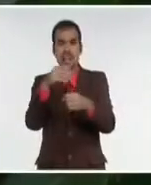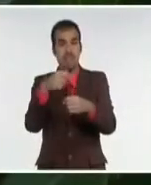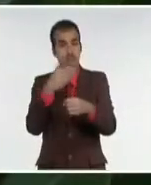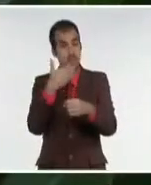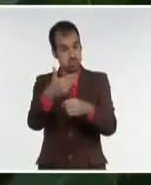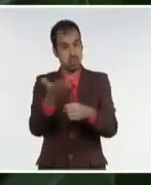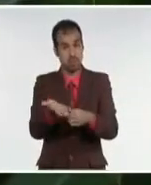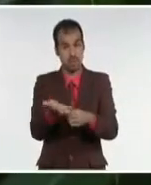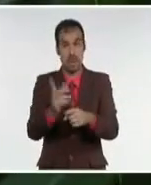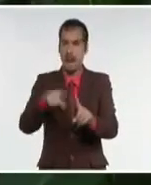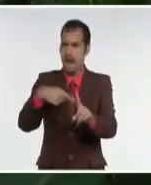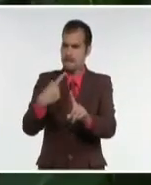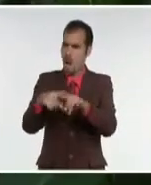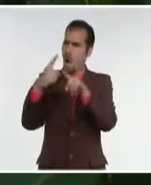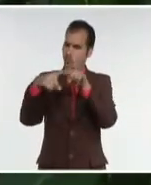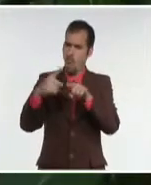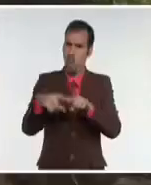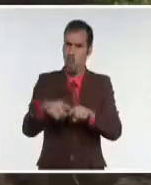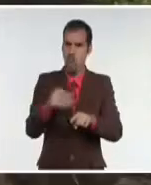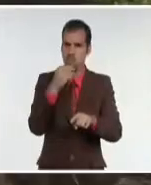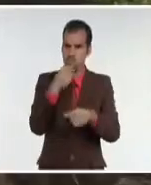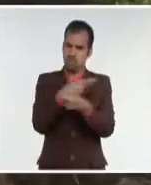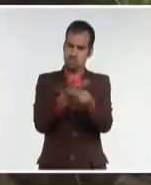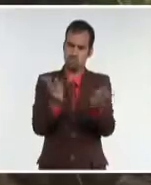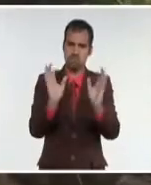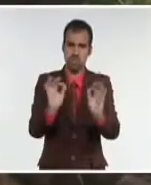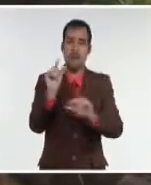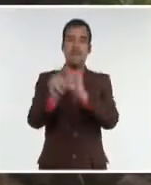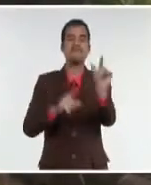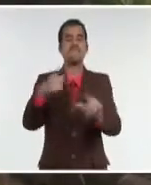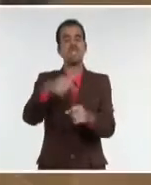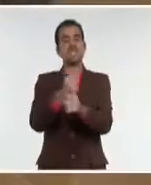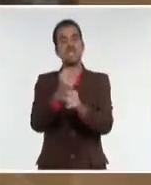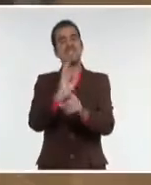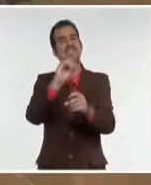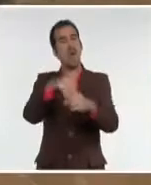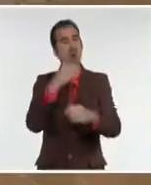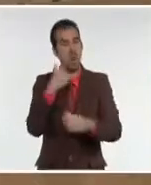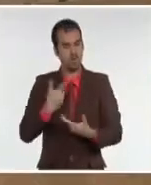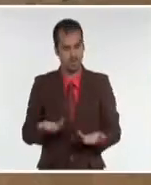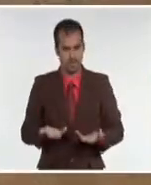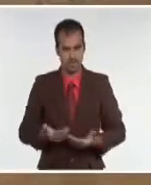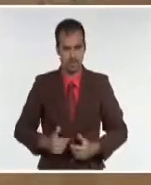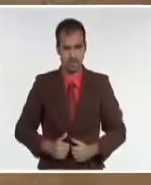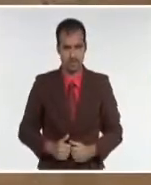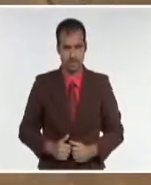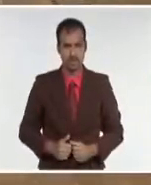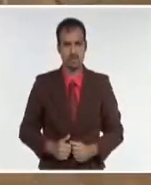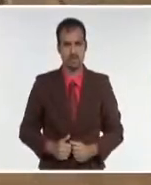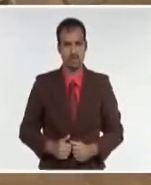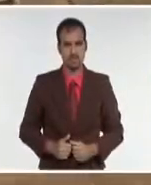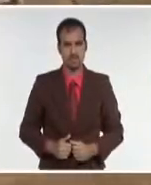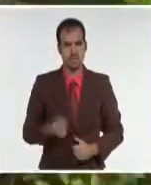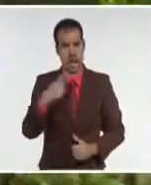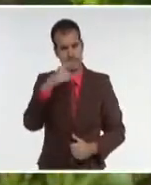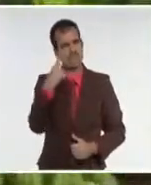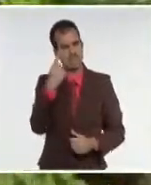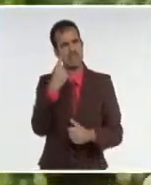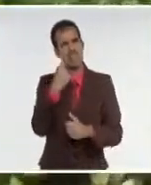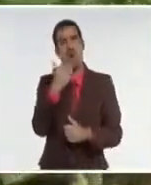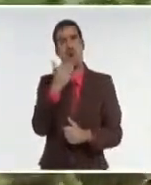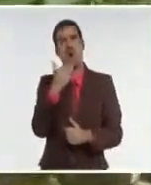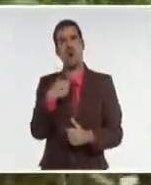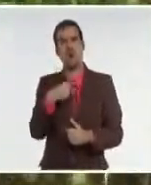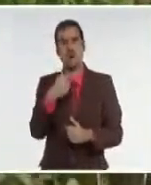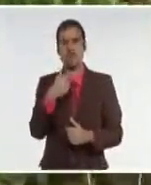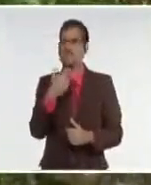posibilidades que están en el escenario agropecuario, la fuerza de trabajo, que hay ejemplos muy favorables de cuánto más se afianza ese